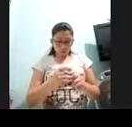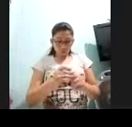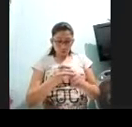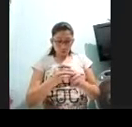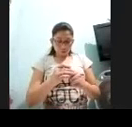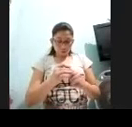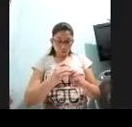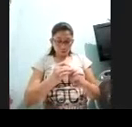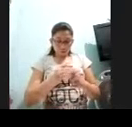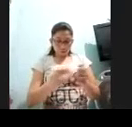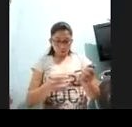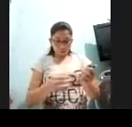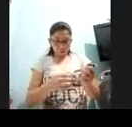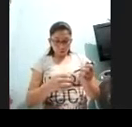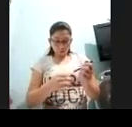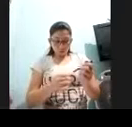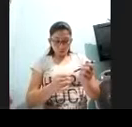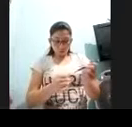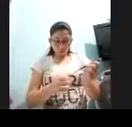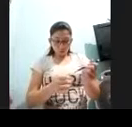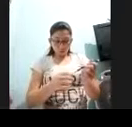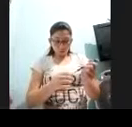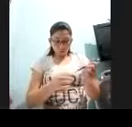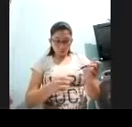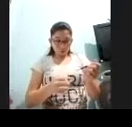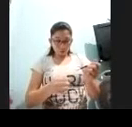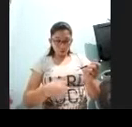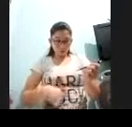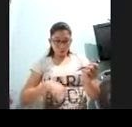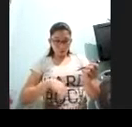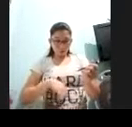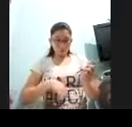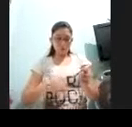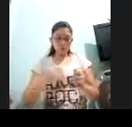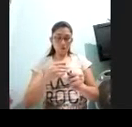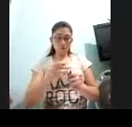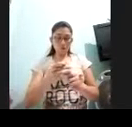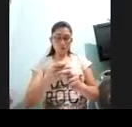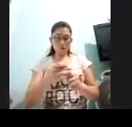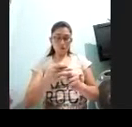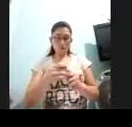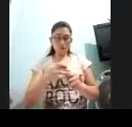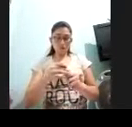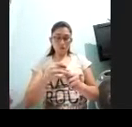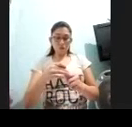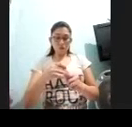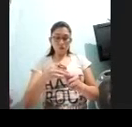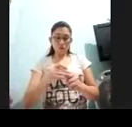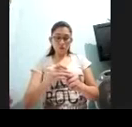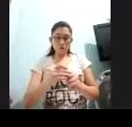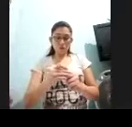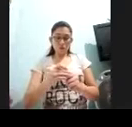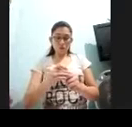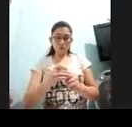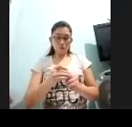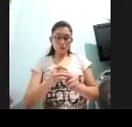abecedario. Dijimos que las letras tenían nombre y sonido. El sonido era para hablar y el nombre era para deletrear.